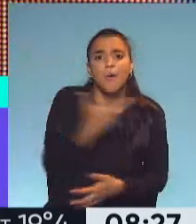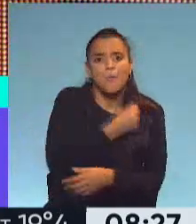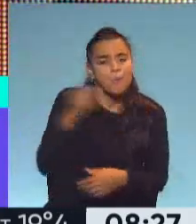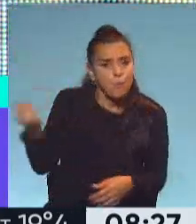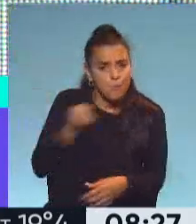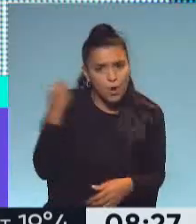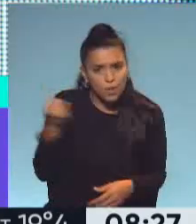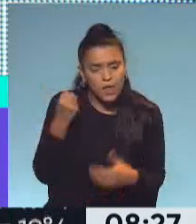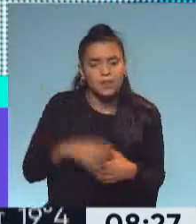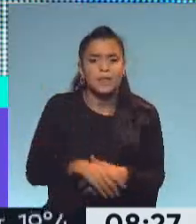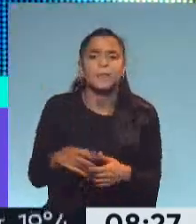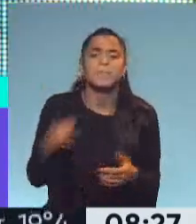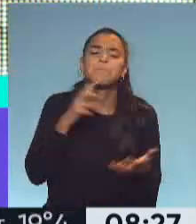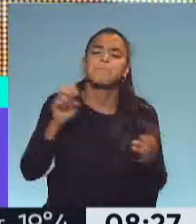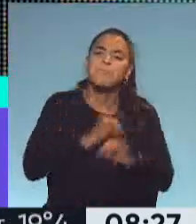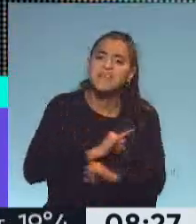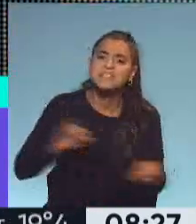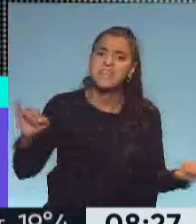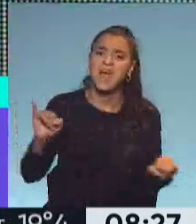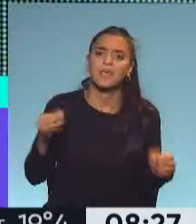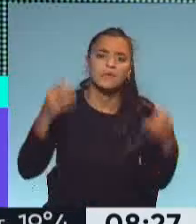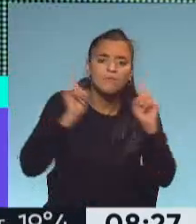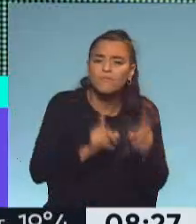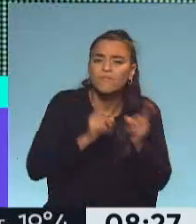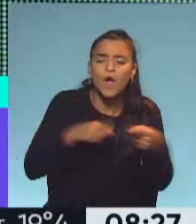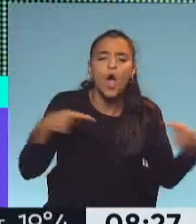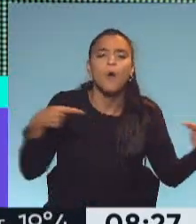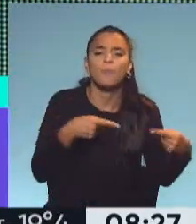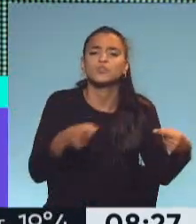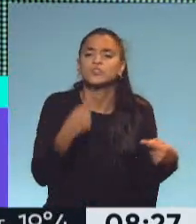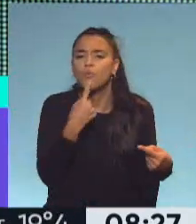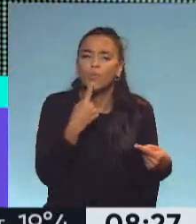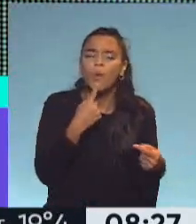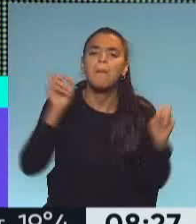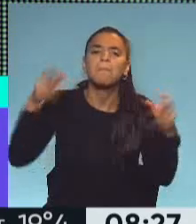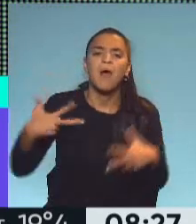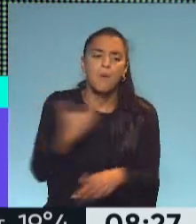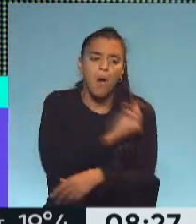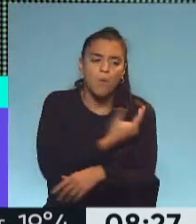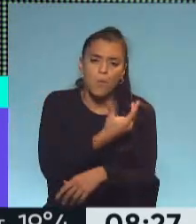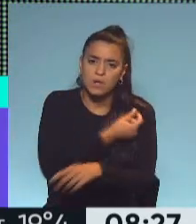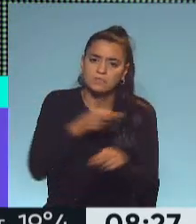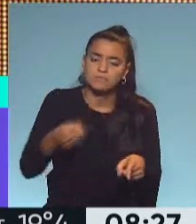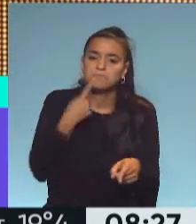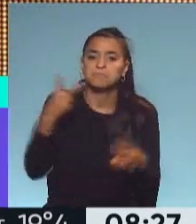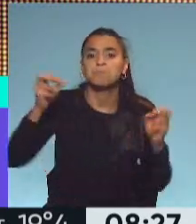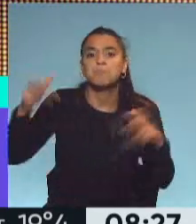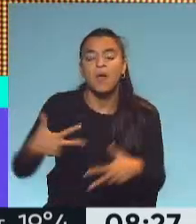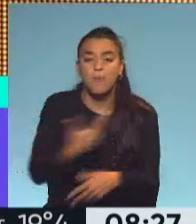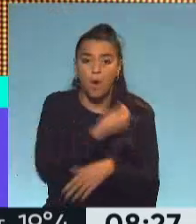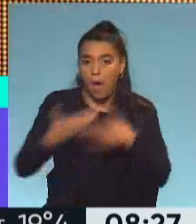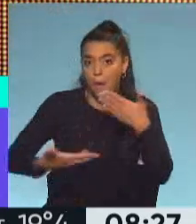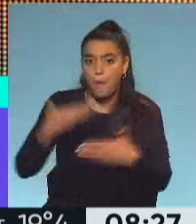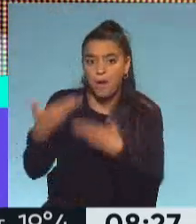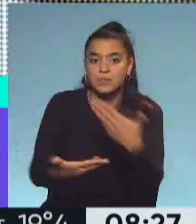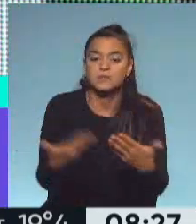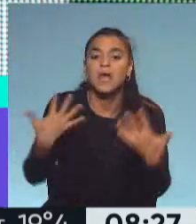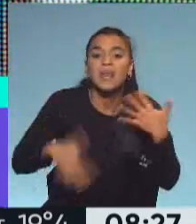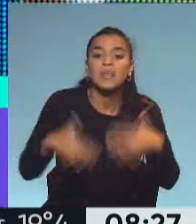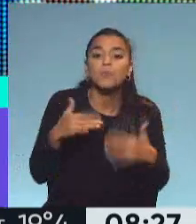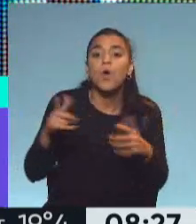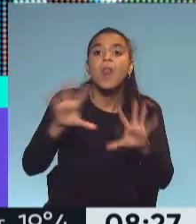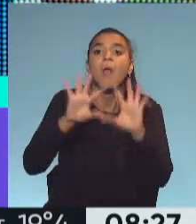los mensajes permanentes de la oposición es precisamente cuestionar el plan de vacunación y en este sentido el plan de vacunación avanza al ritmo que